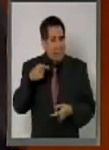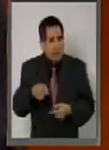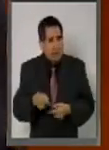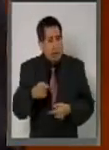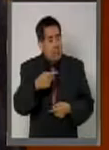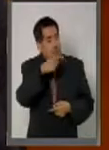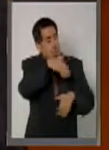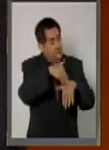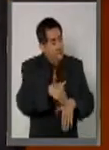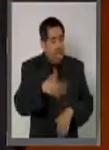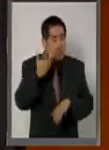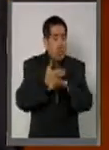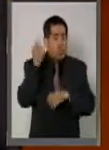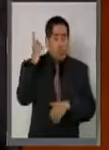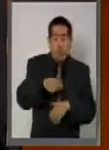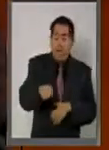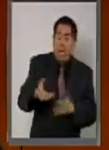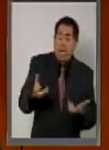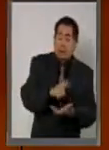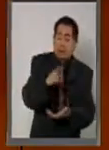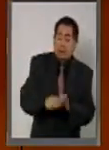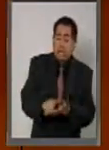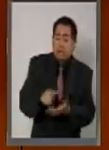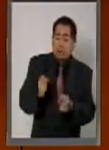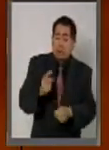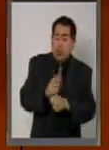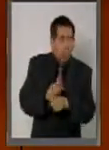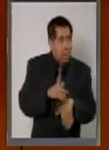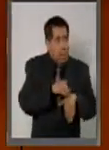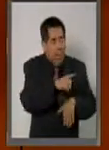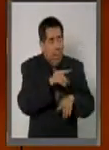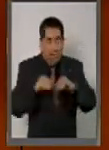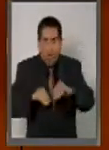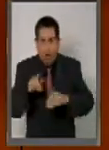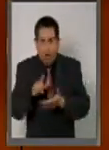Estados Unidos. Los Estados Unidos